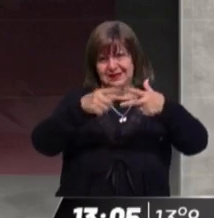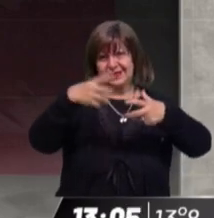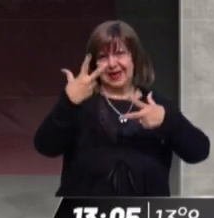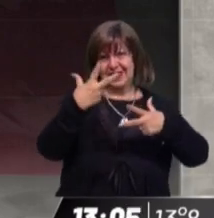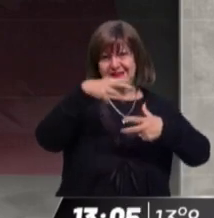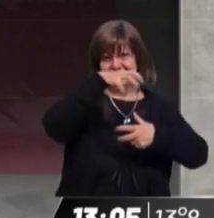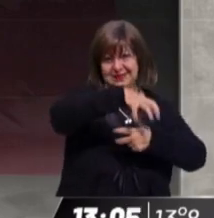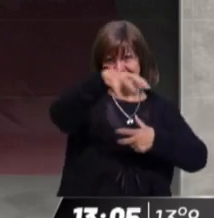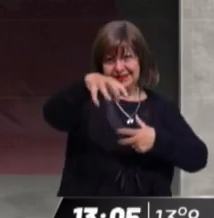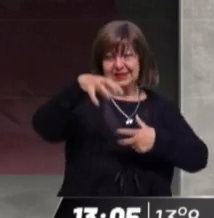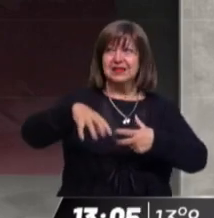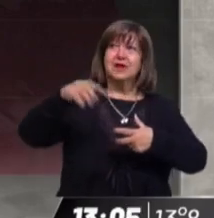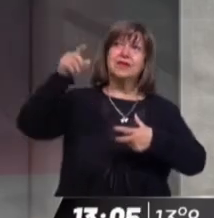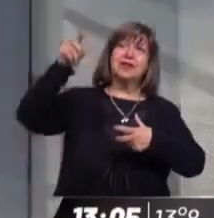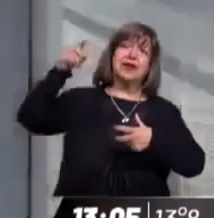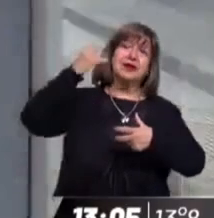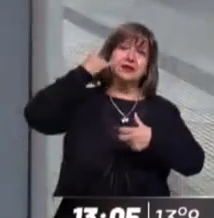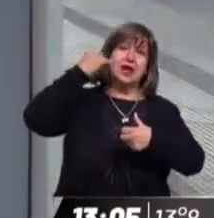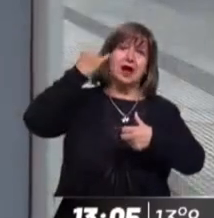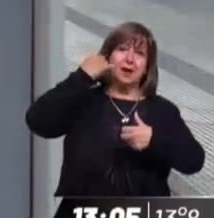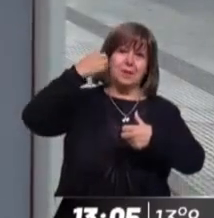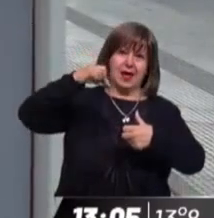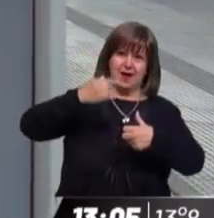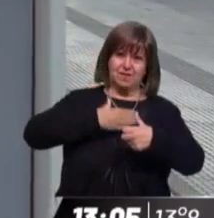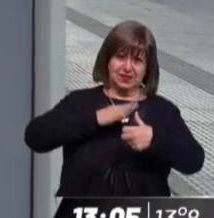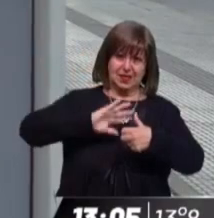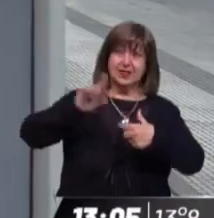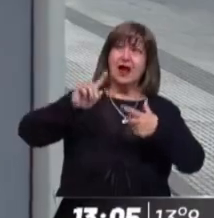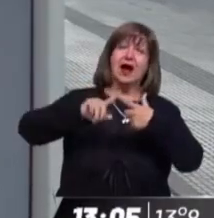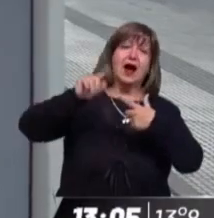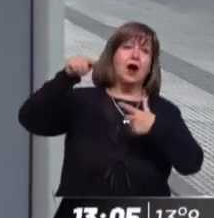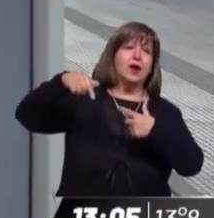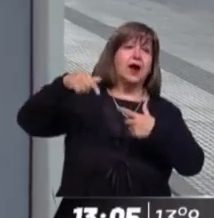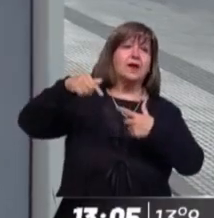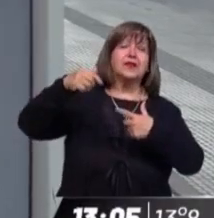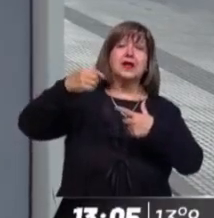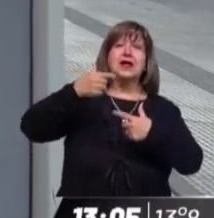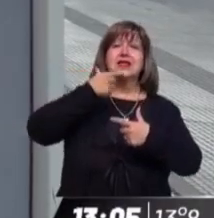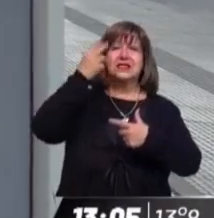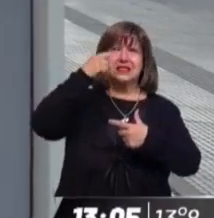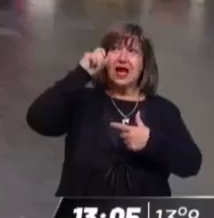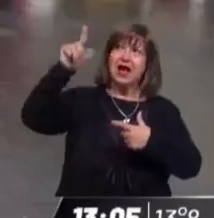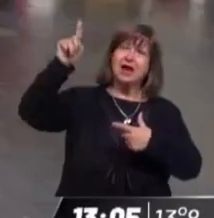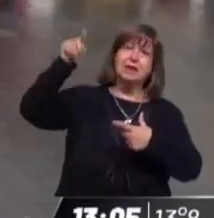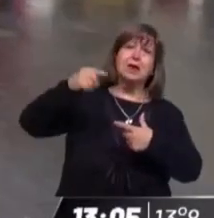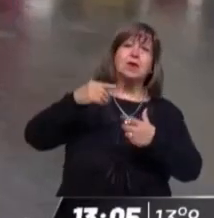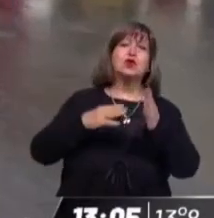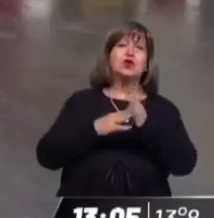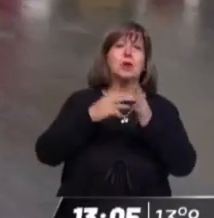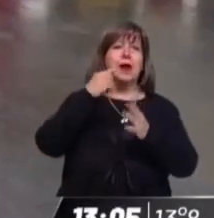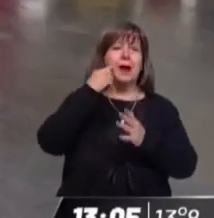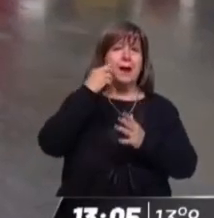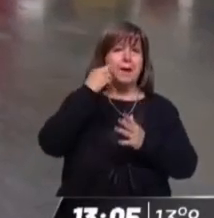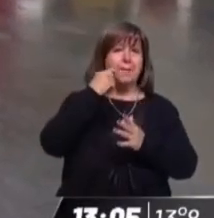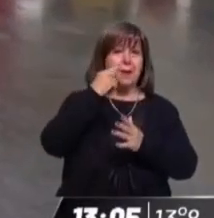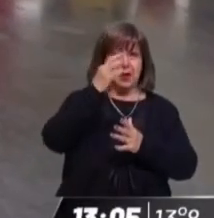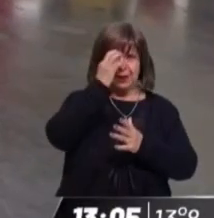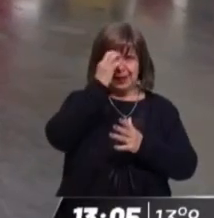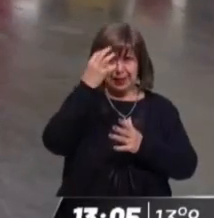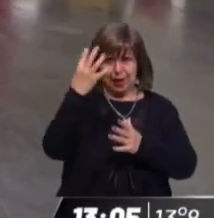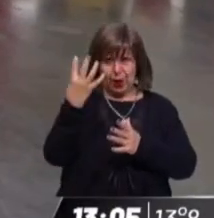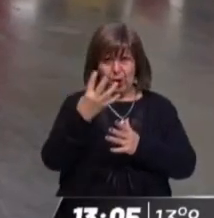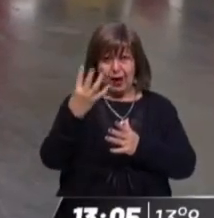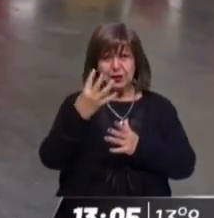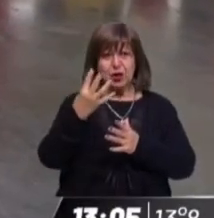carteleras. Ponemos los precios que está manejando a esta hora Shell. Fíjate, la Super en 1.024